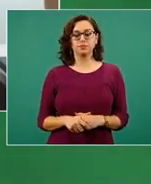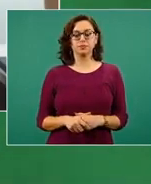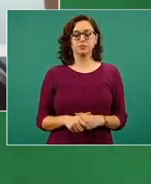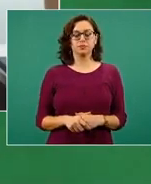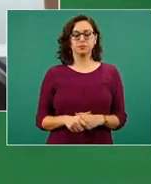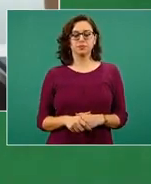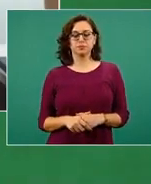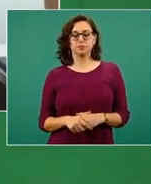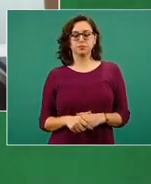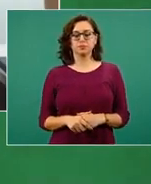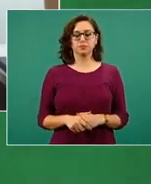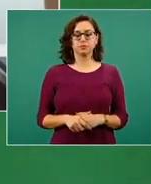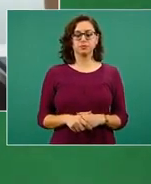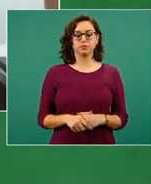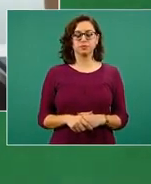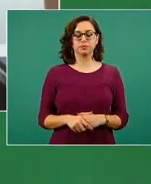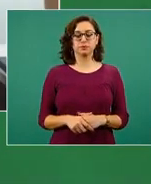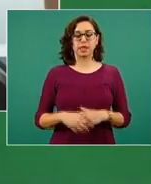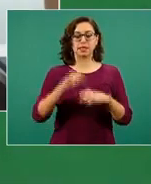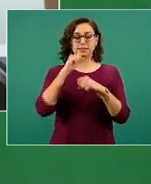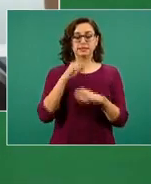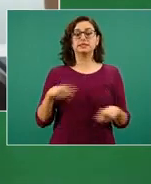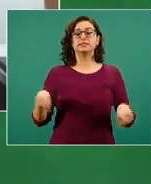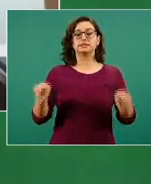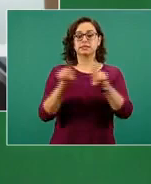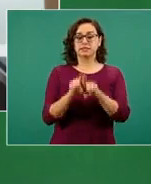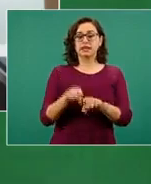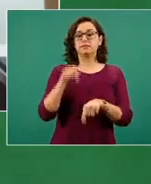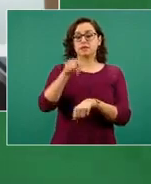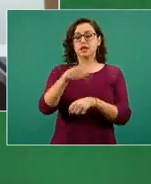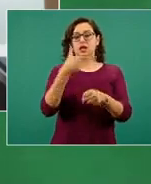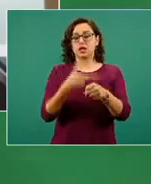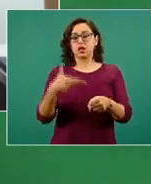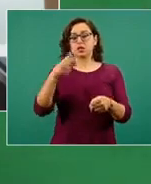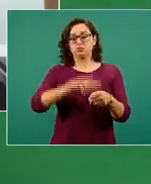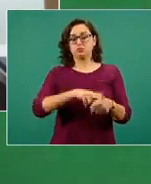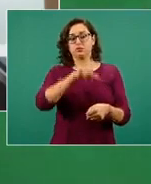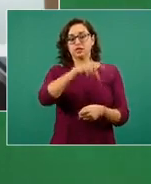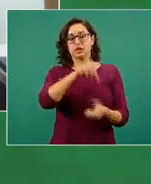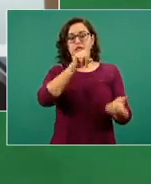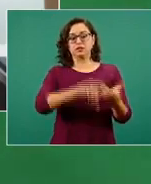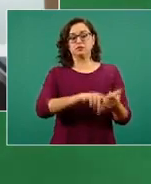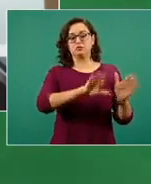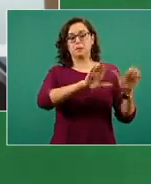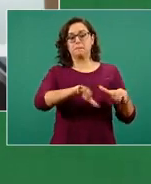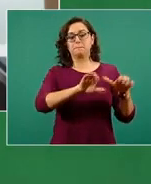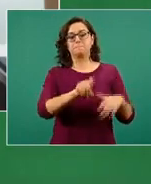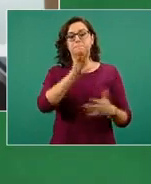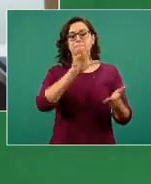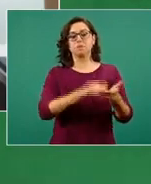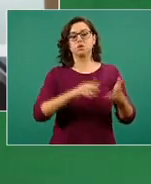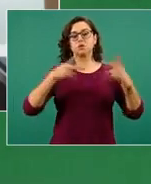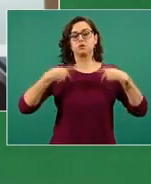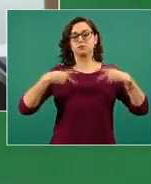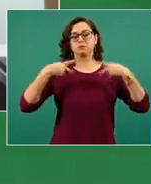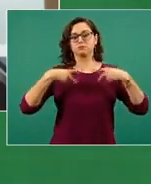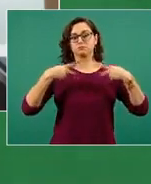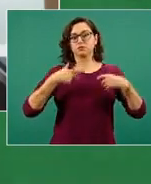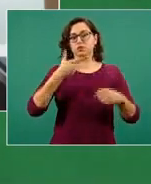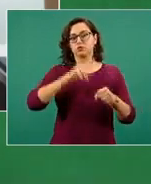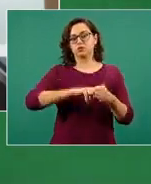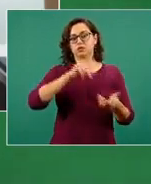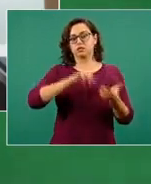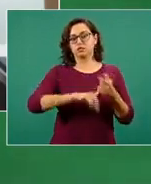acciones también, reforzamos las filas del personal médico con una contratación de 1.400 profesionales para que no